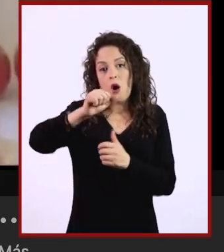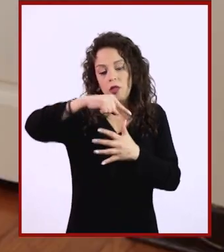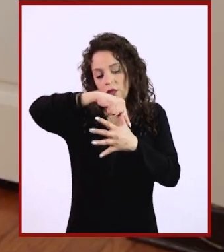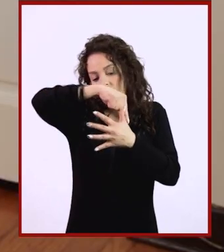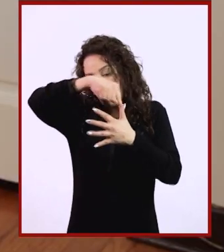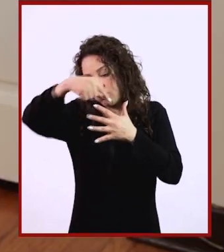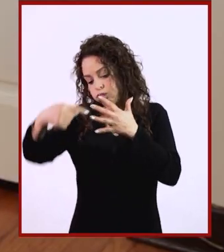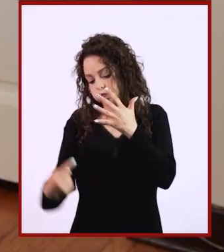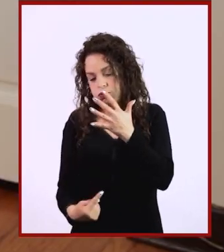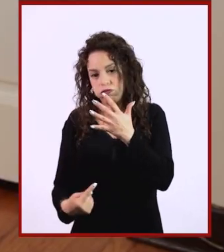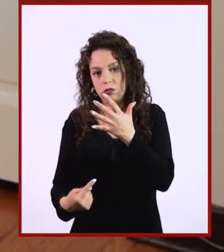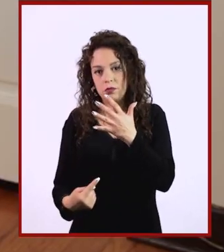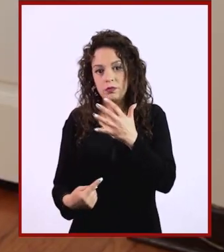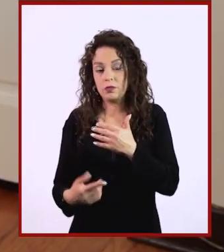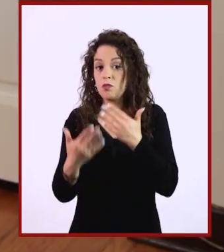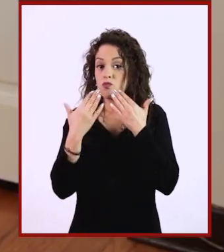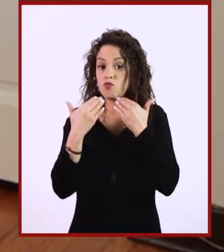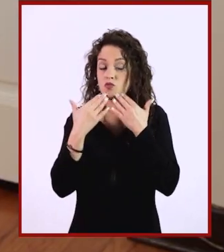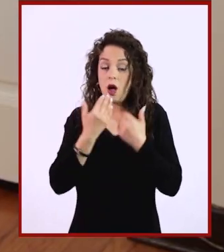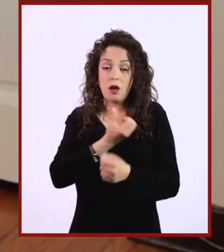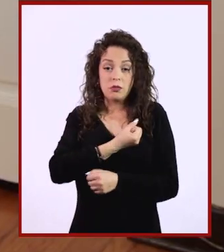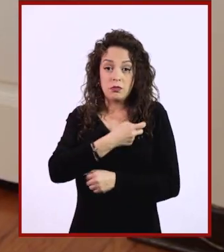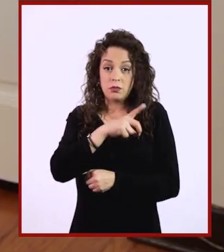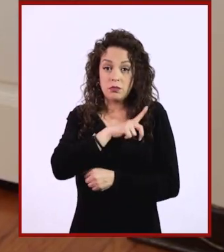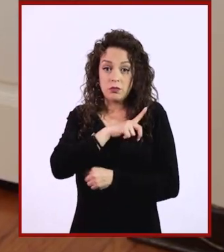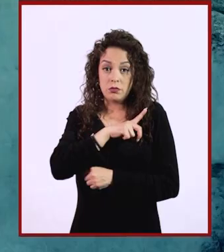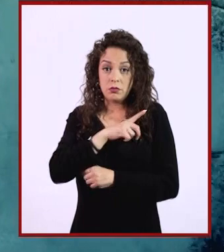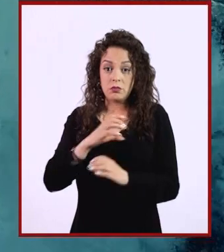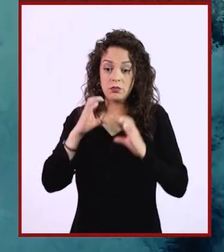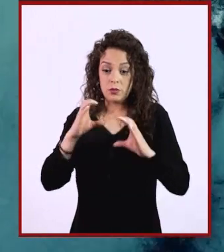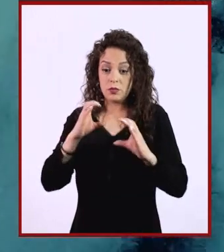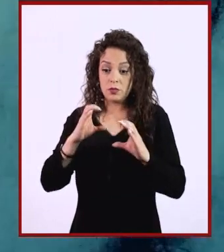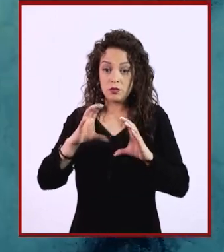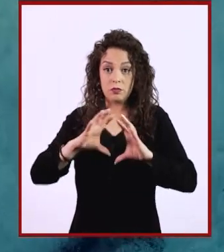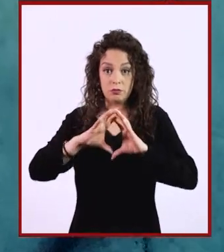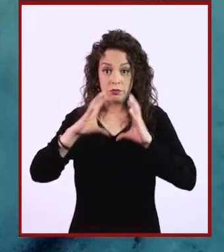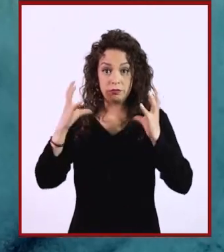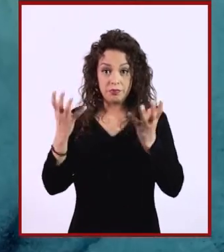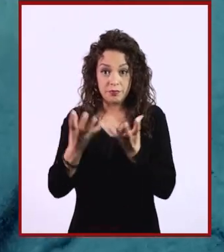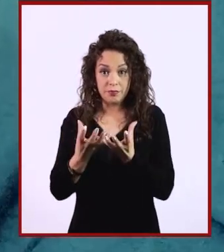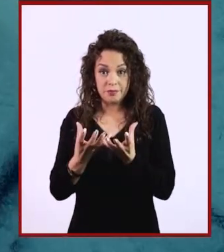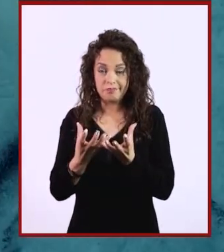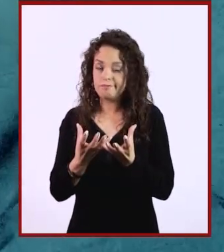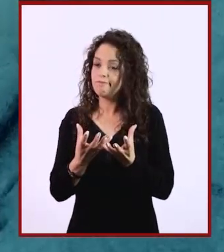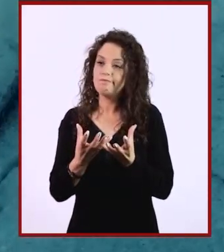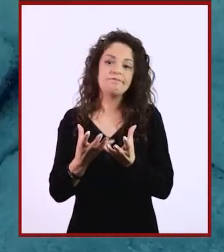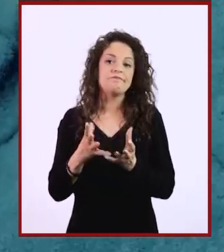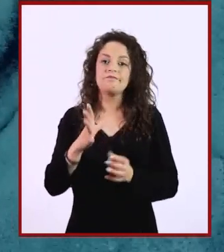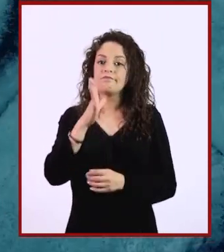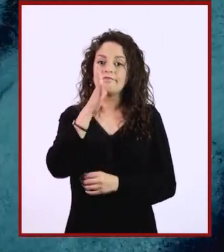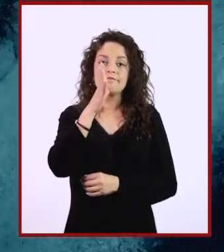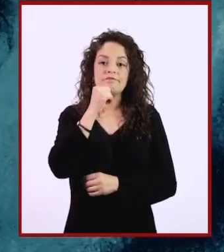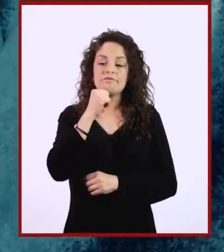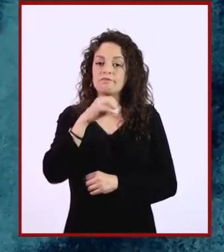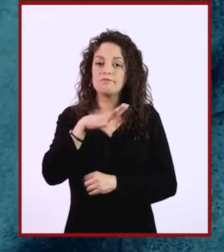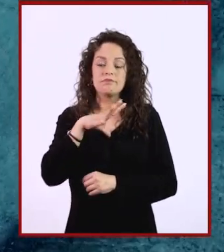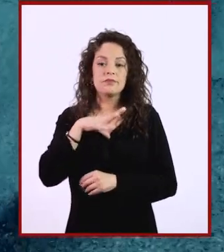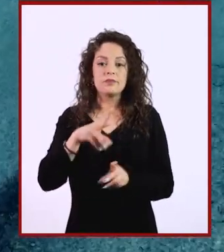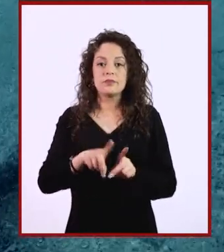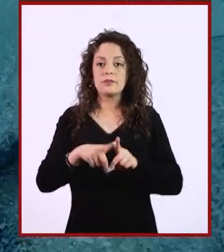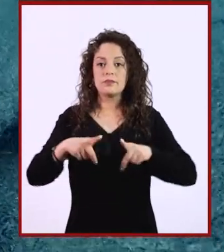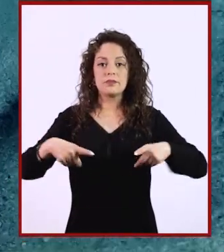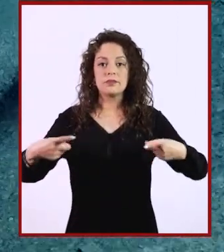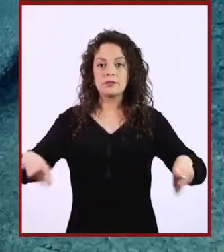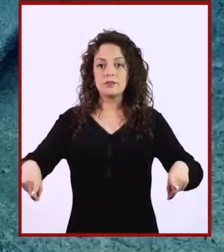no tenemos un medio ambiente sano y equilibrado, o sea, prácticamente pues, no vamos a poder tener